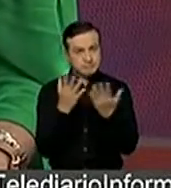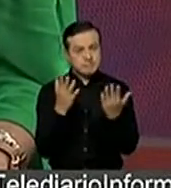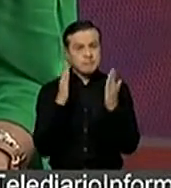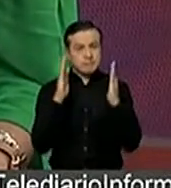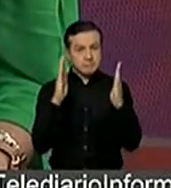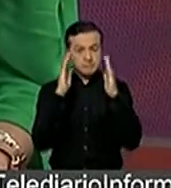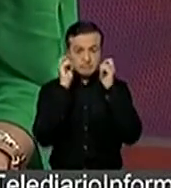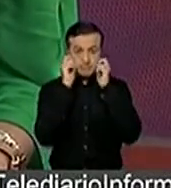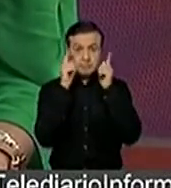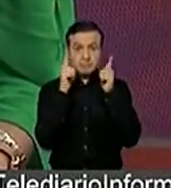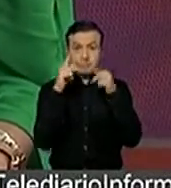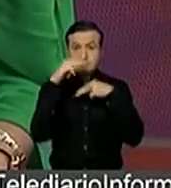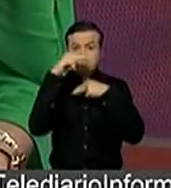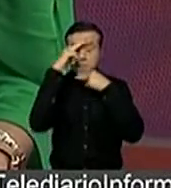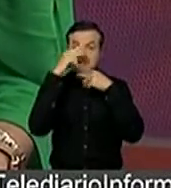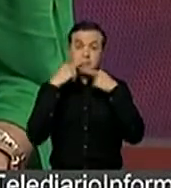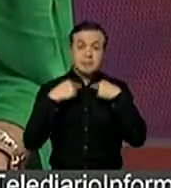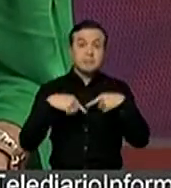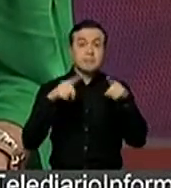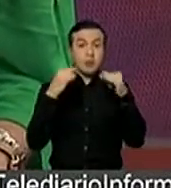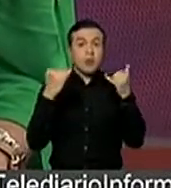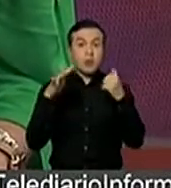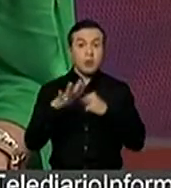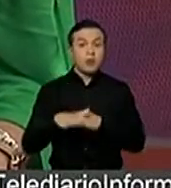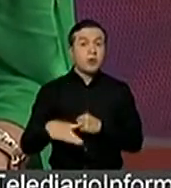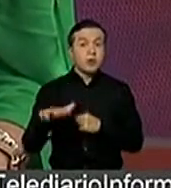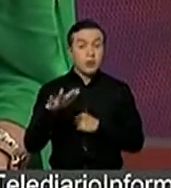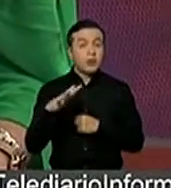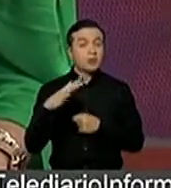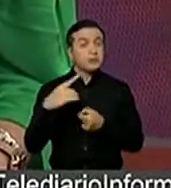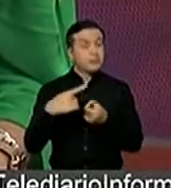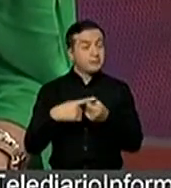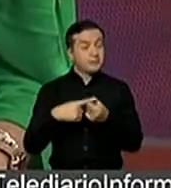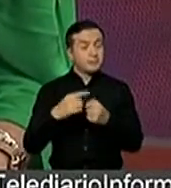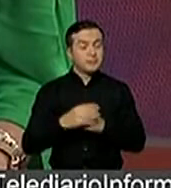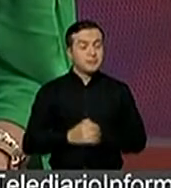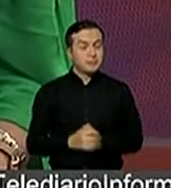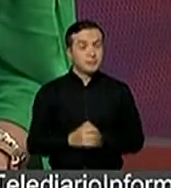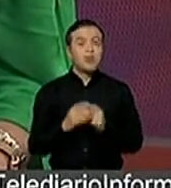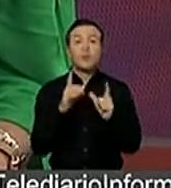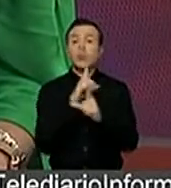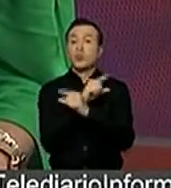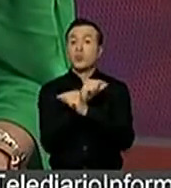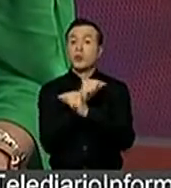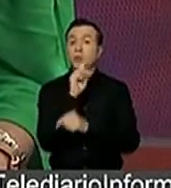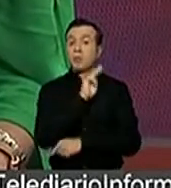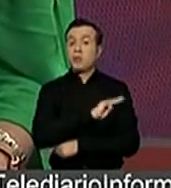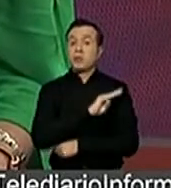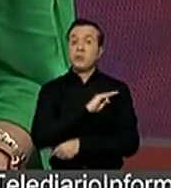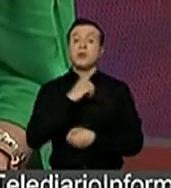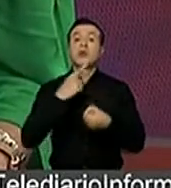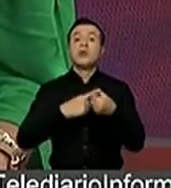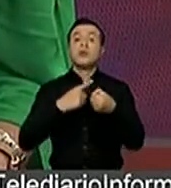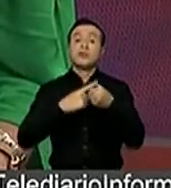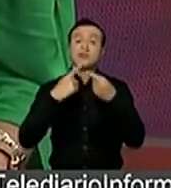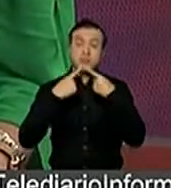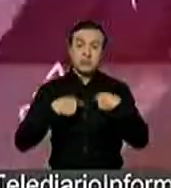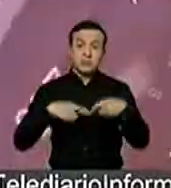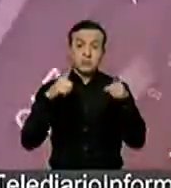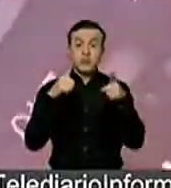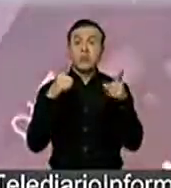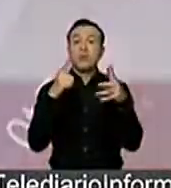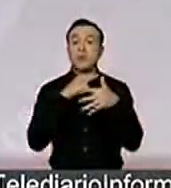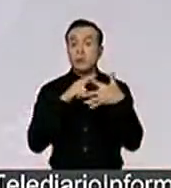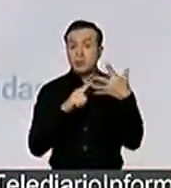Estaremos pendientes de las noticias que se generan en este punto de la capital. Y a través de las cuentas de Twitter del municipio de Quito se informa los